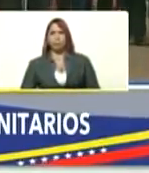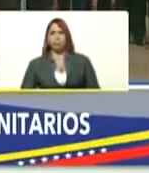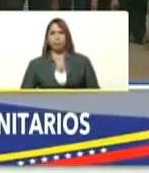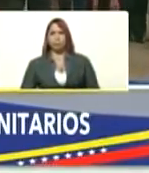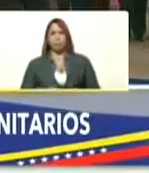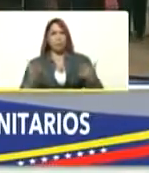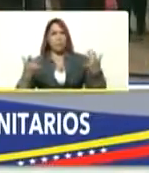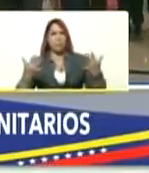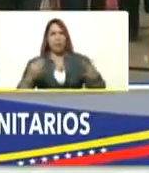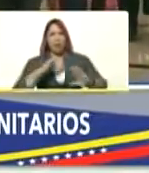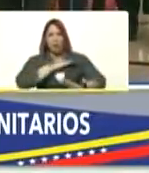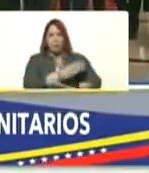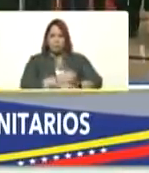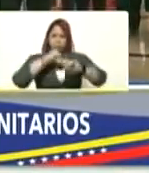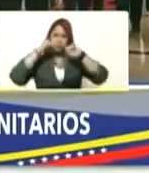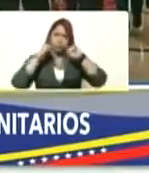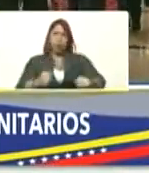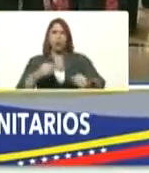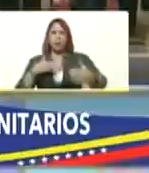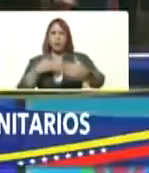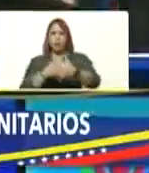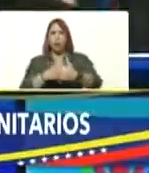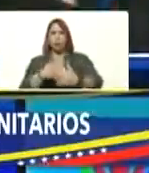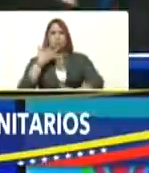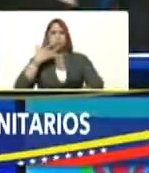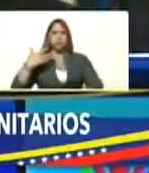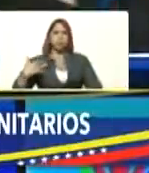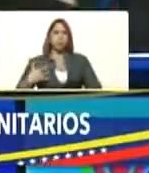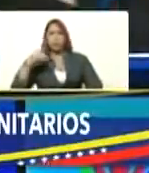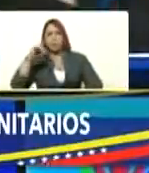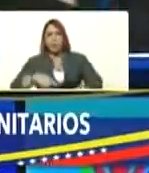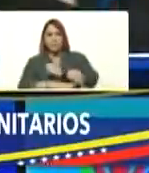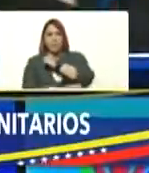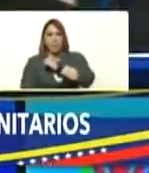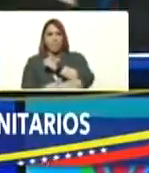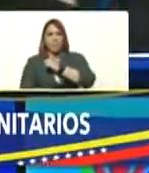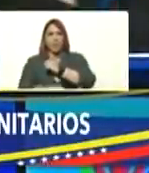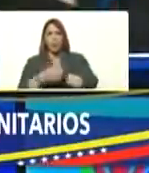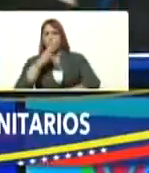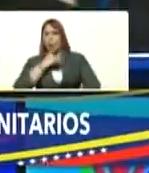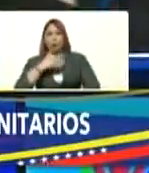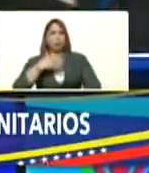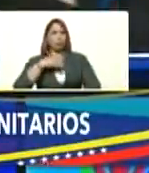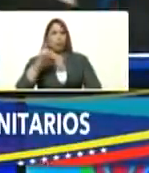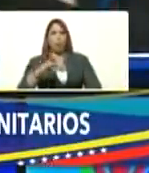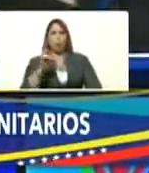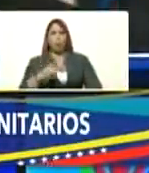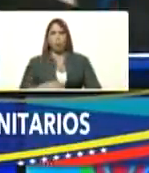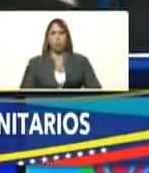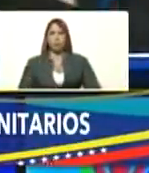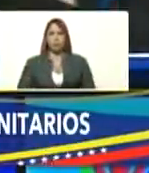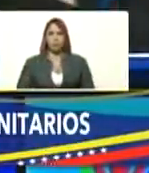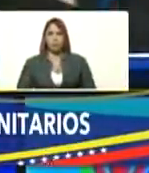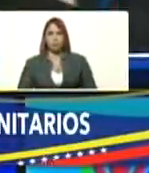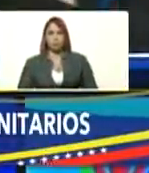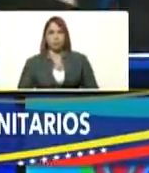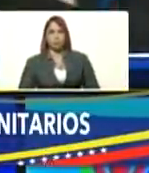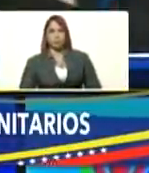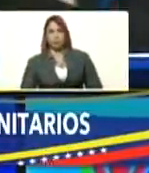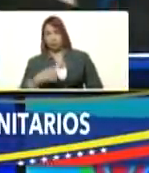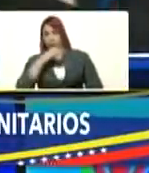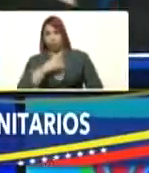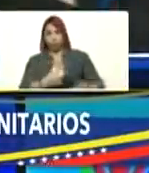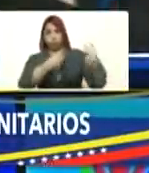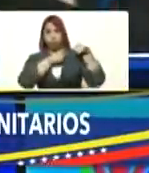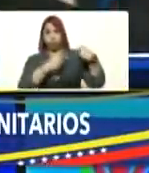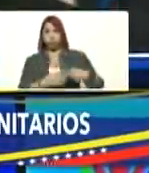Mano de hierro al burocratismo, a la corrupción, a la indolencia, a la